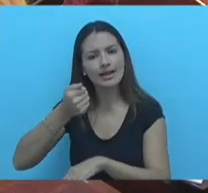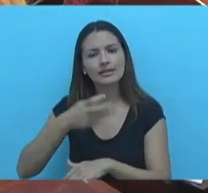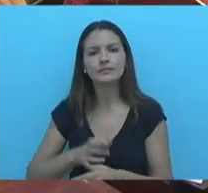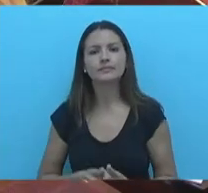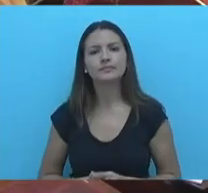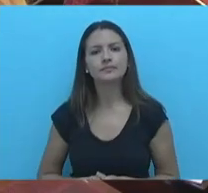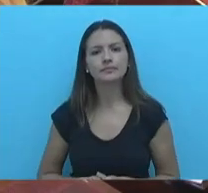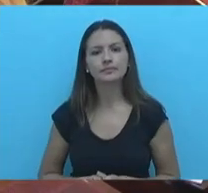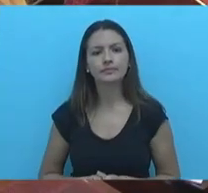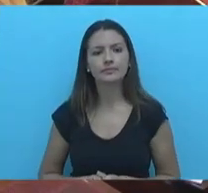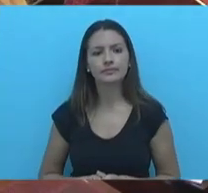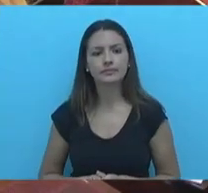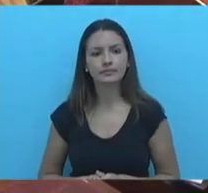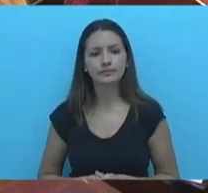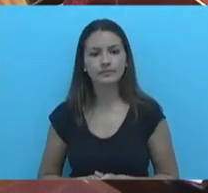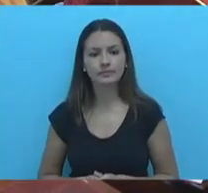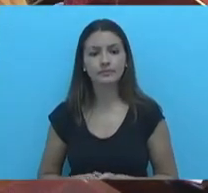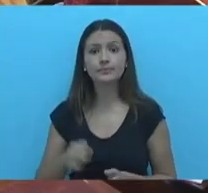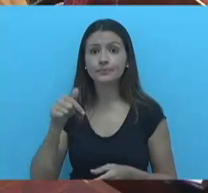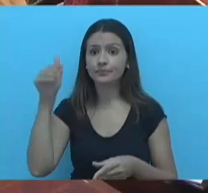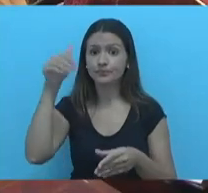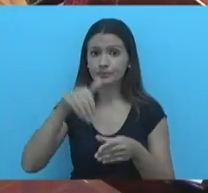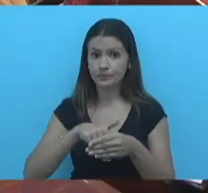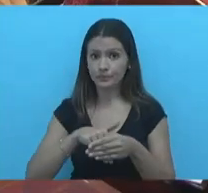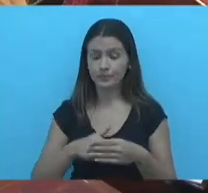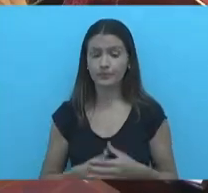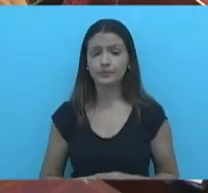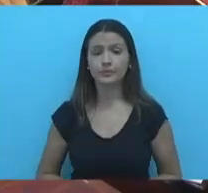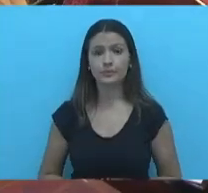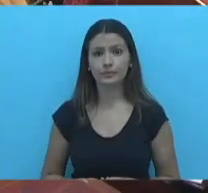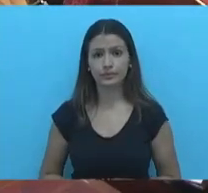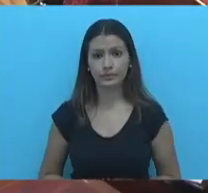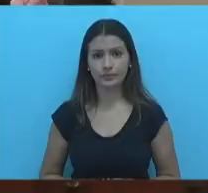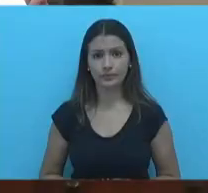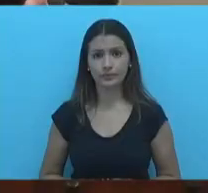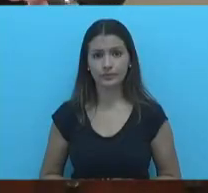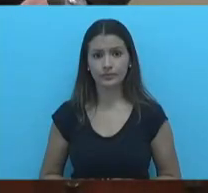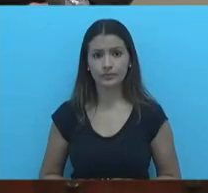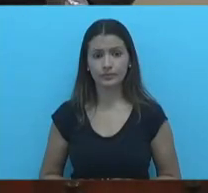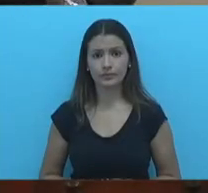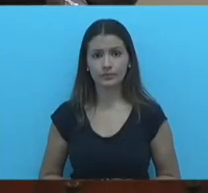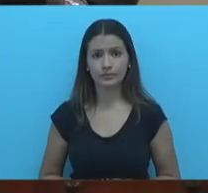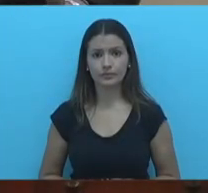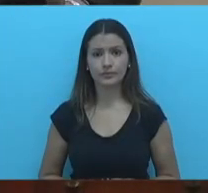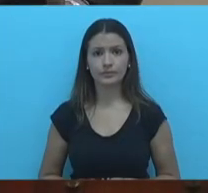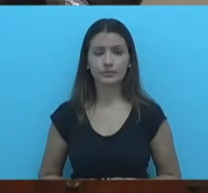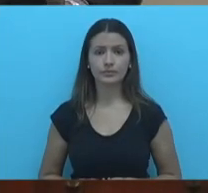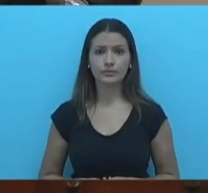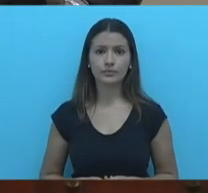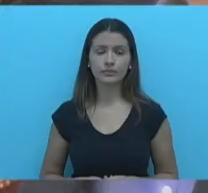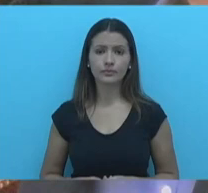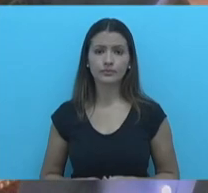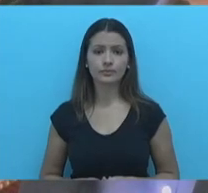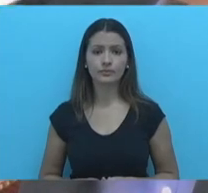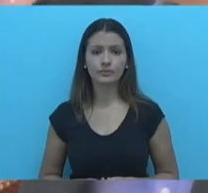755/2014. Bien, en consideración el dictamen producido por la Comisión de Asuntos Constitucionales y Legislación General. Diputado Galassi, tiene uso de la palabra. Gracias,